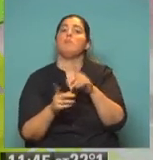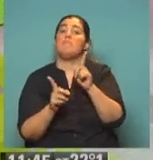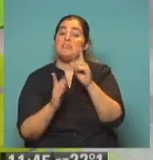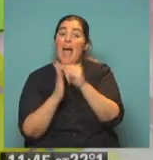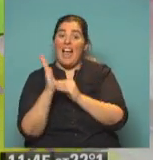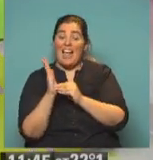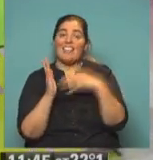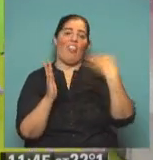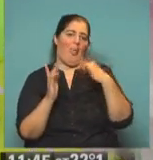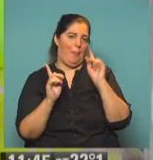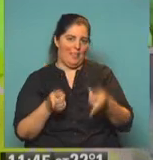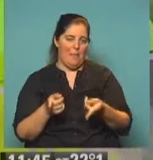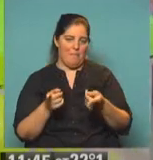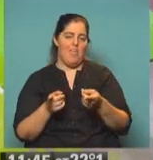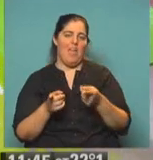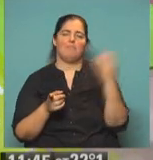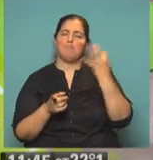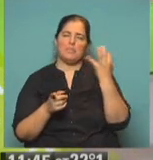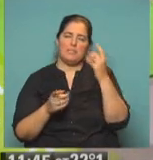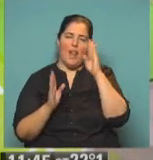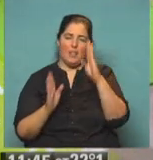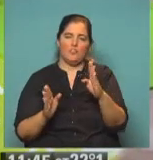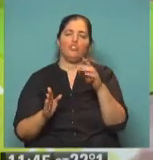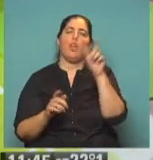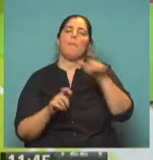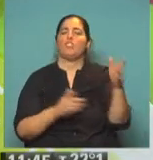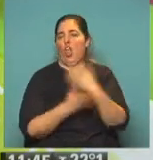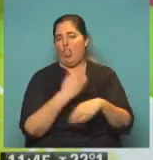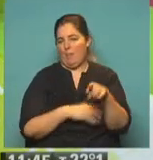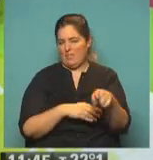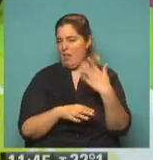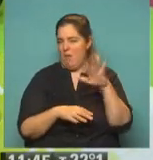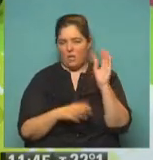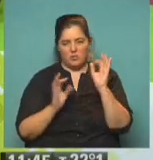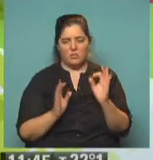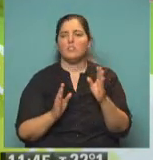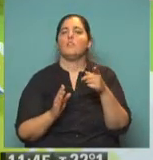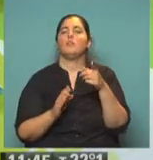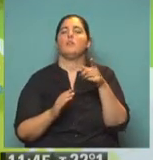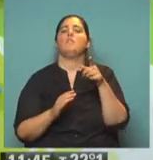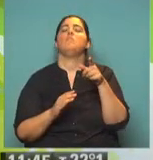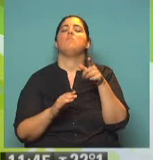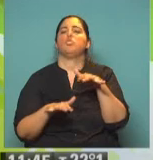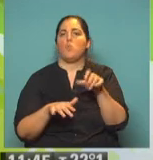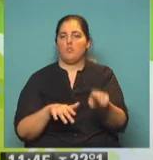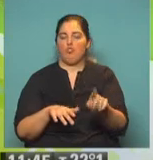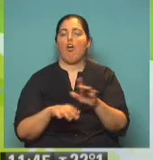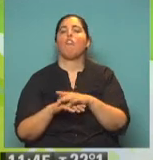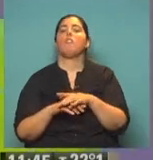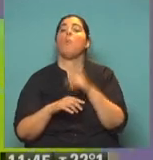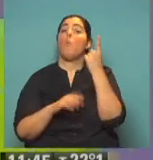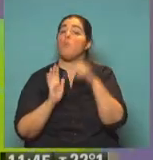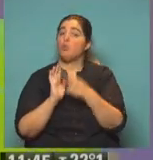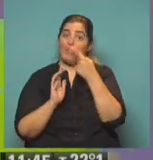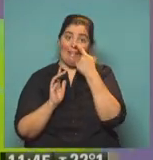agenda tiene que tener en especial consideración a las personas con discapacidad que están en esa condición. Y también una cosa muy interesante y